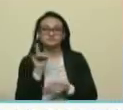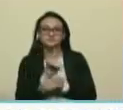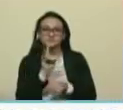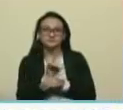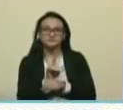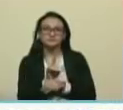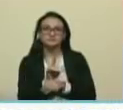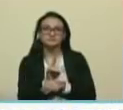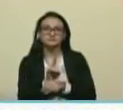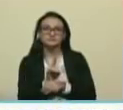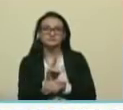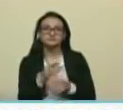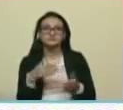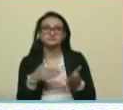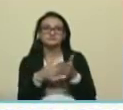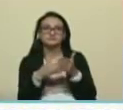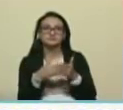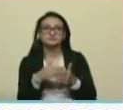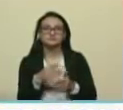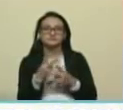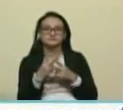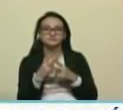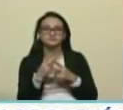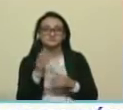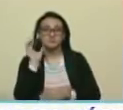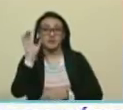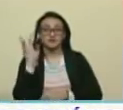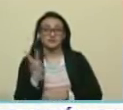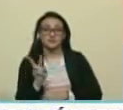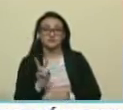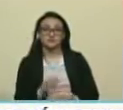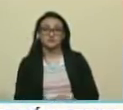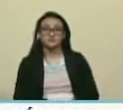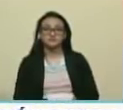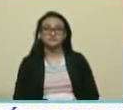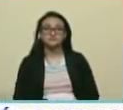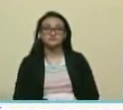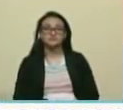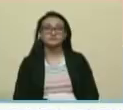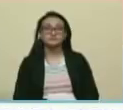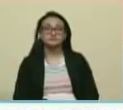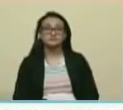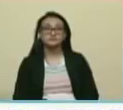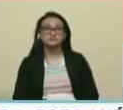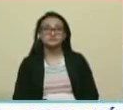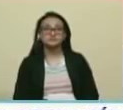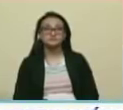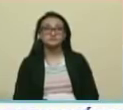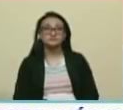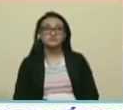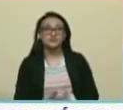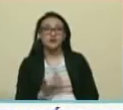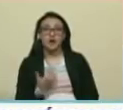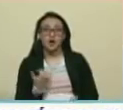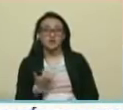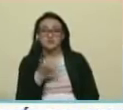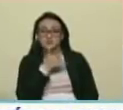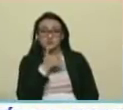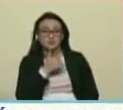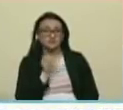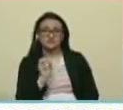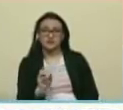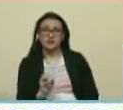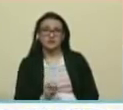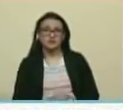psicológica que se ha ensañado contra la patria venezolana. Tenemos tolerancia cero frente a